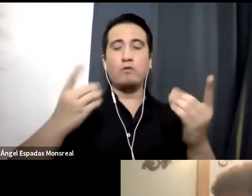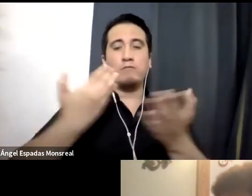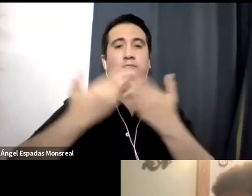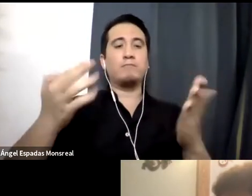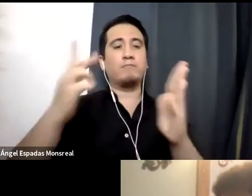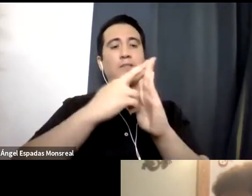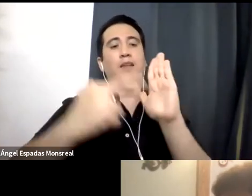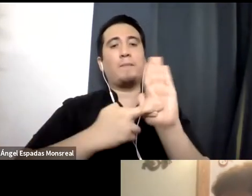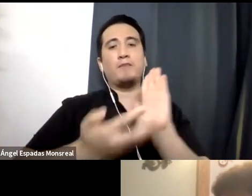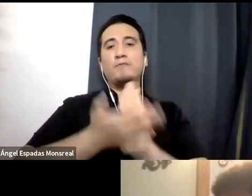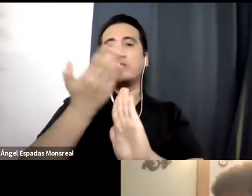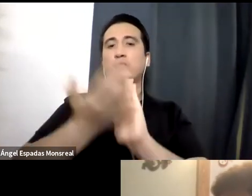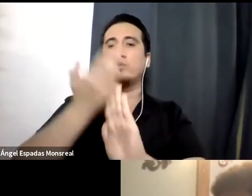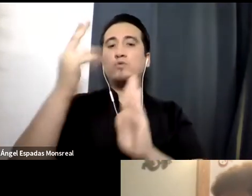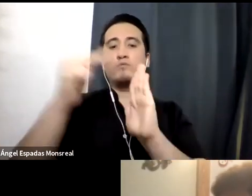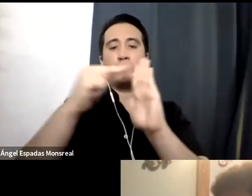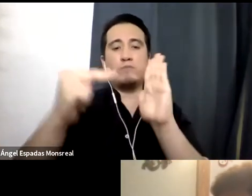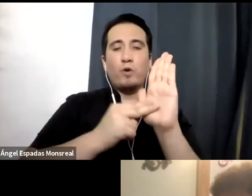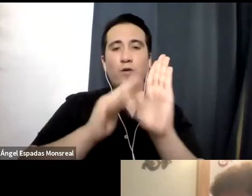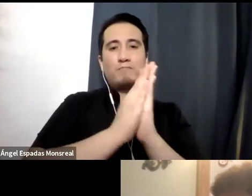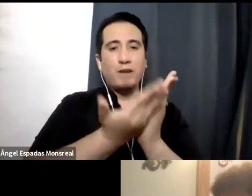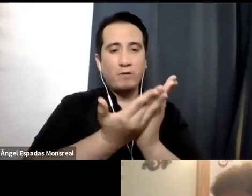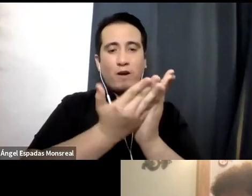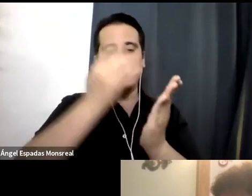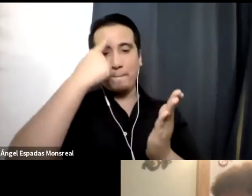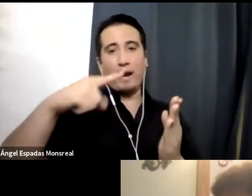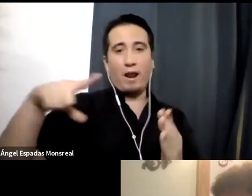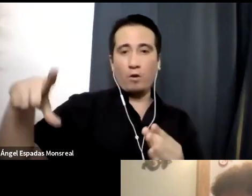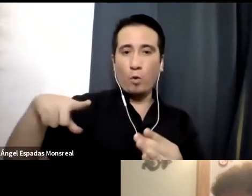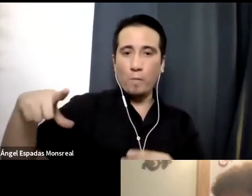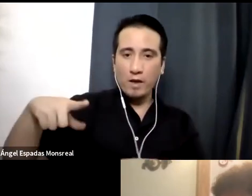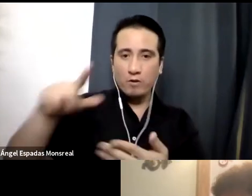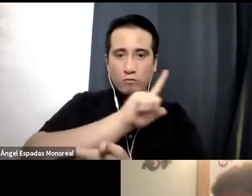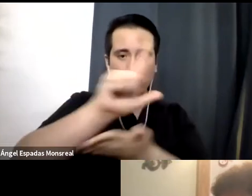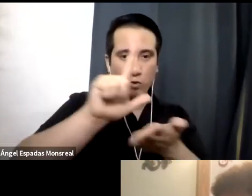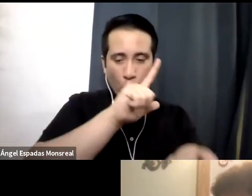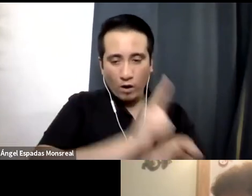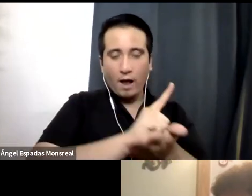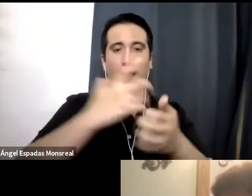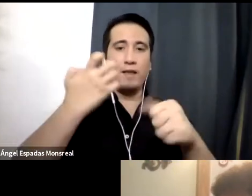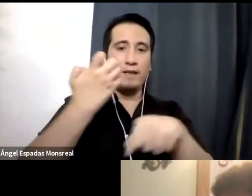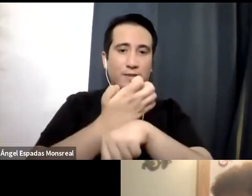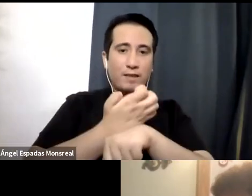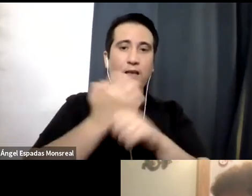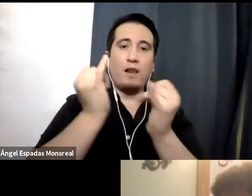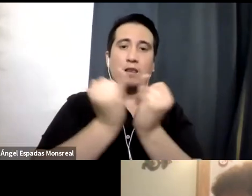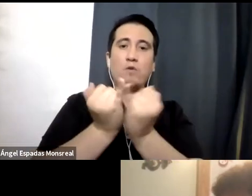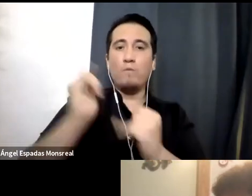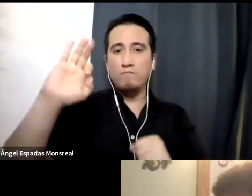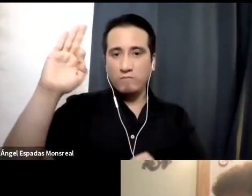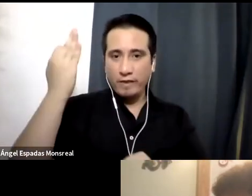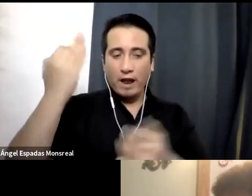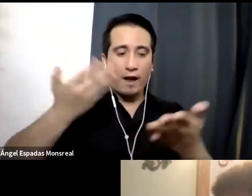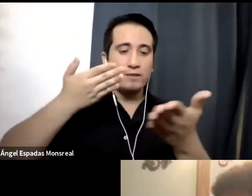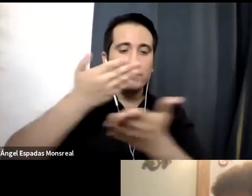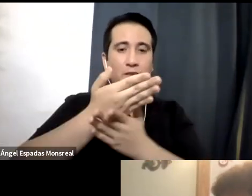de construcción, normas, manuales y guías para los gobiernos locales, estatales y federales sobre la accesibilidad física